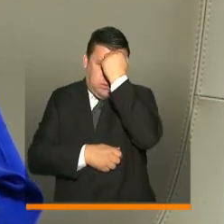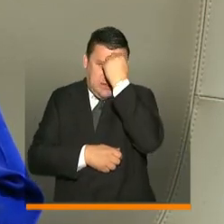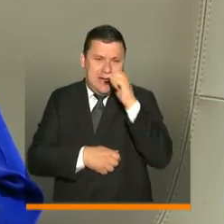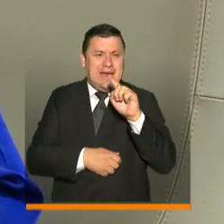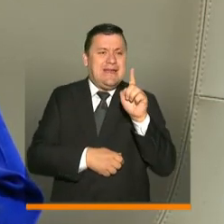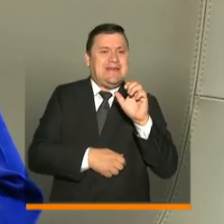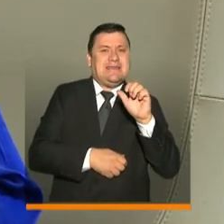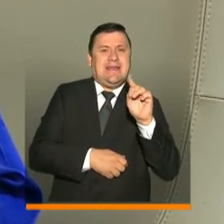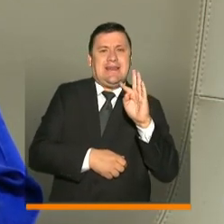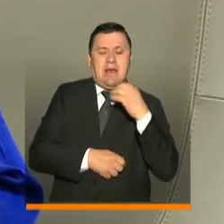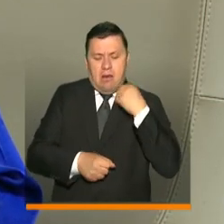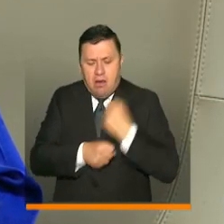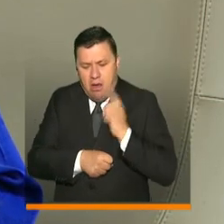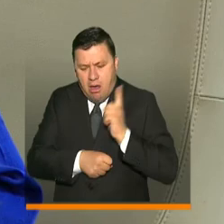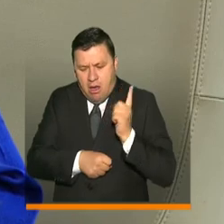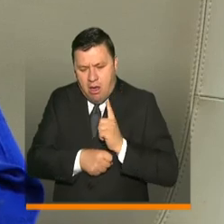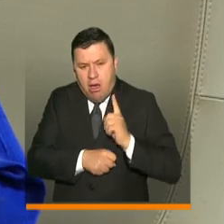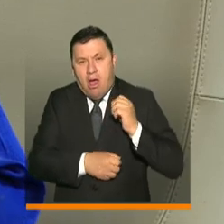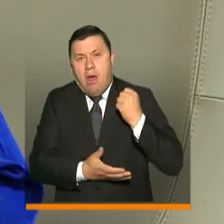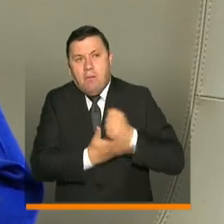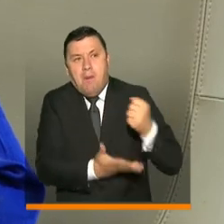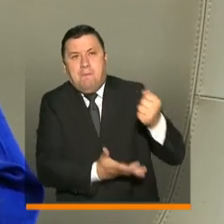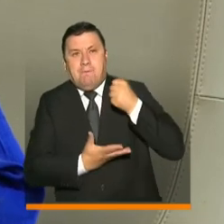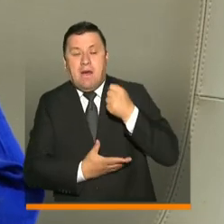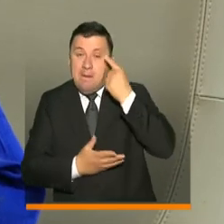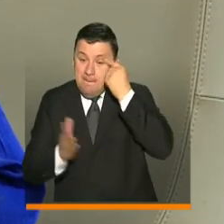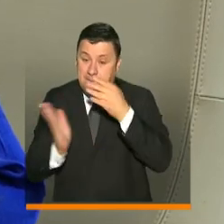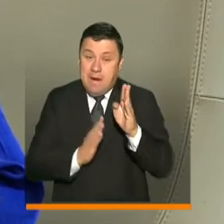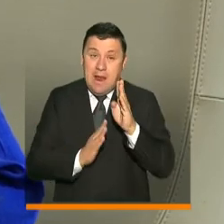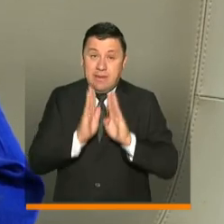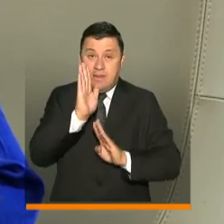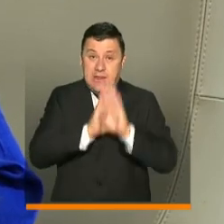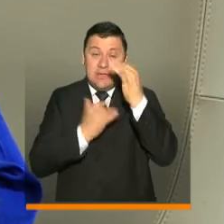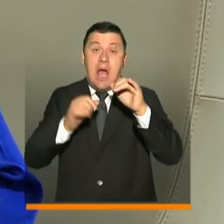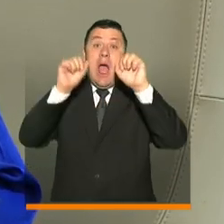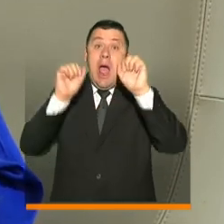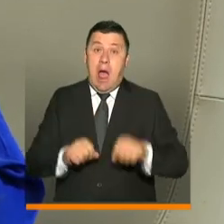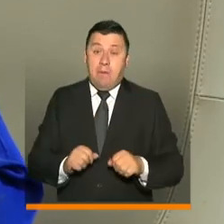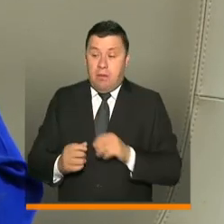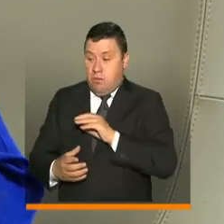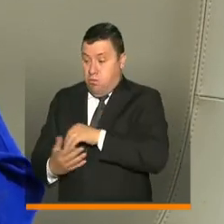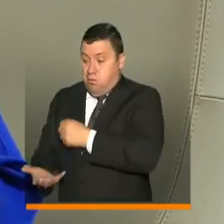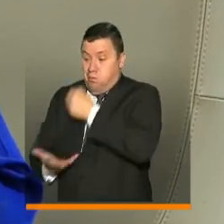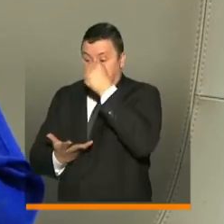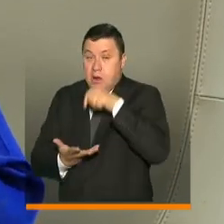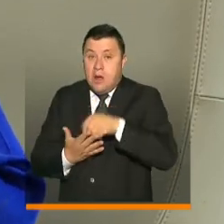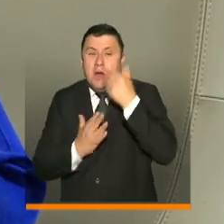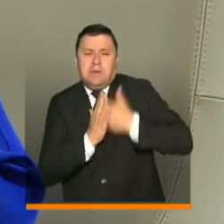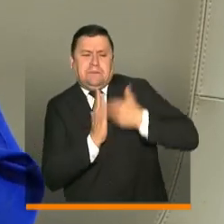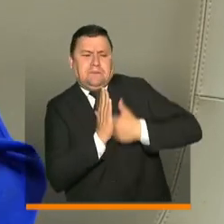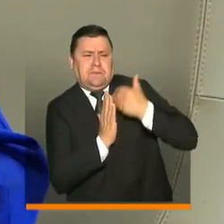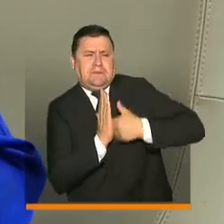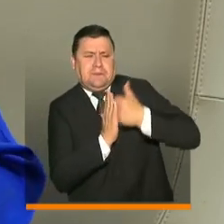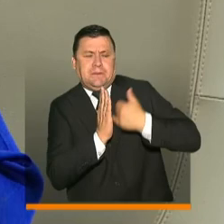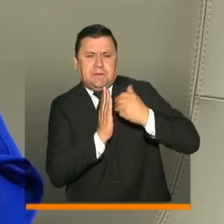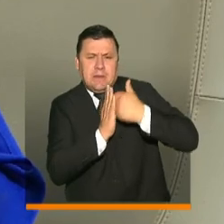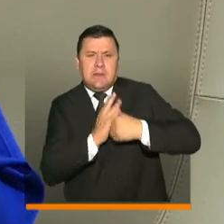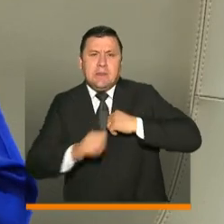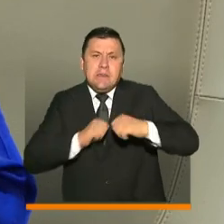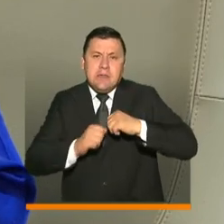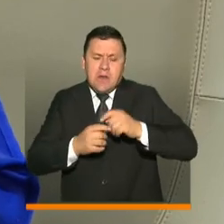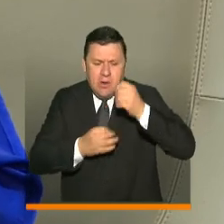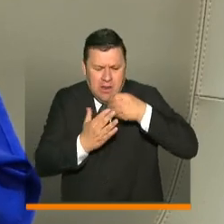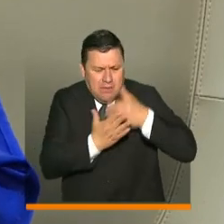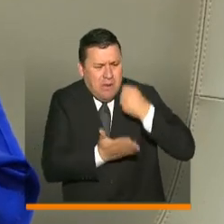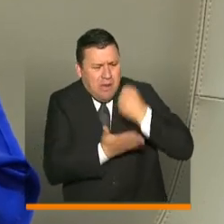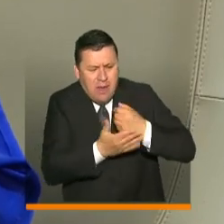cesantías, gracias al apoyo que usted nos ha dado, en el plan de desarrollo se logró aprobar no solamente optimizar el trámite, desarrollar las acciones